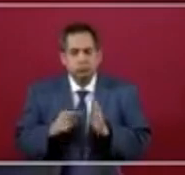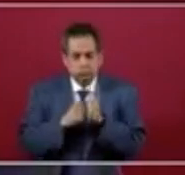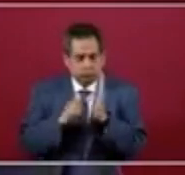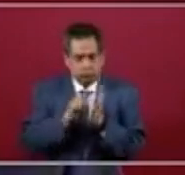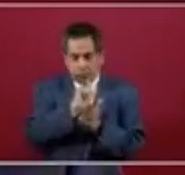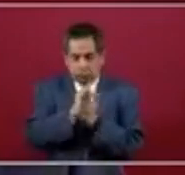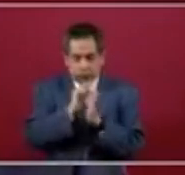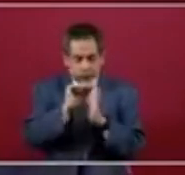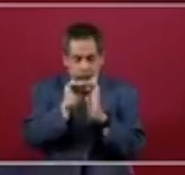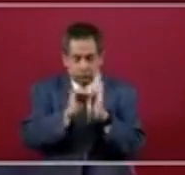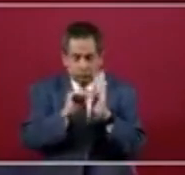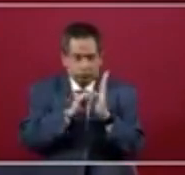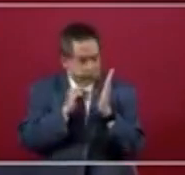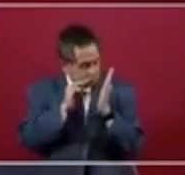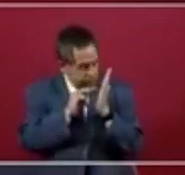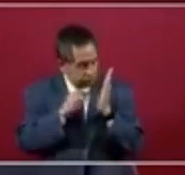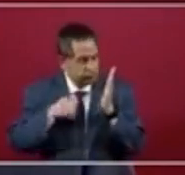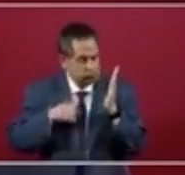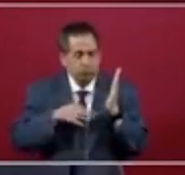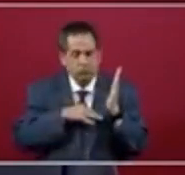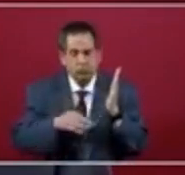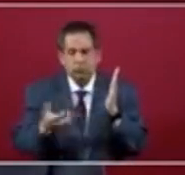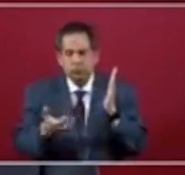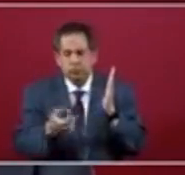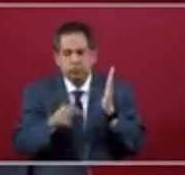marco legal,